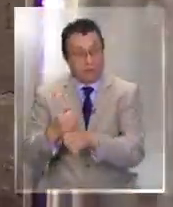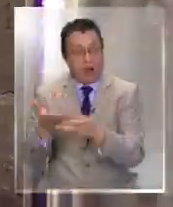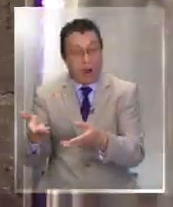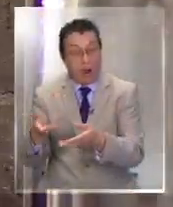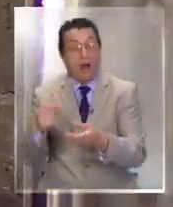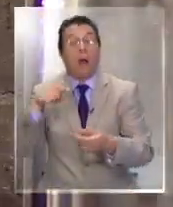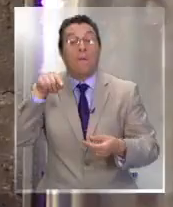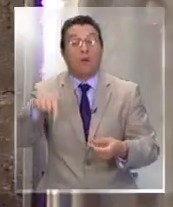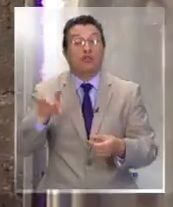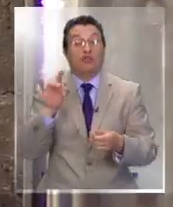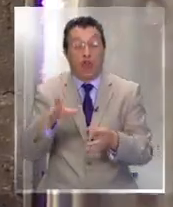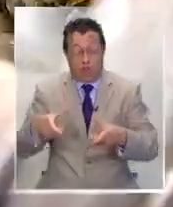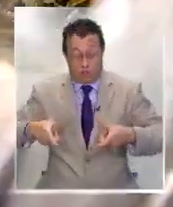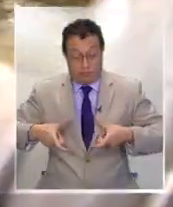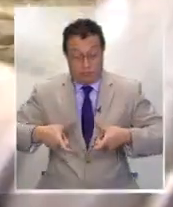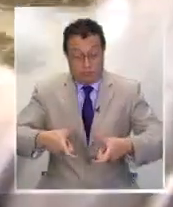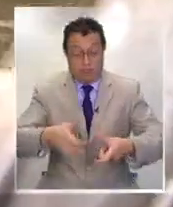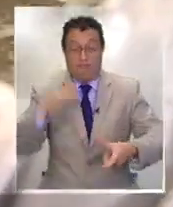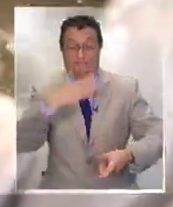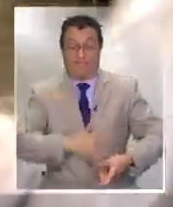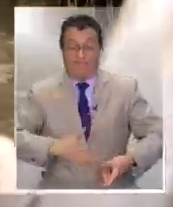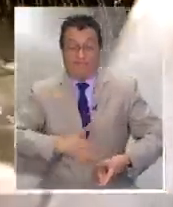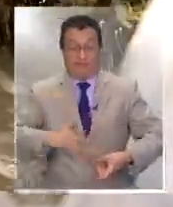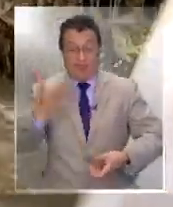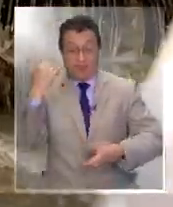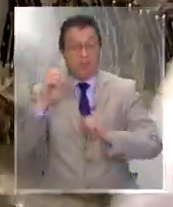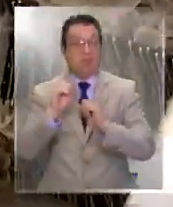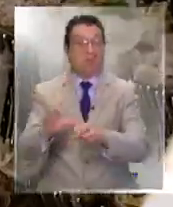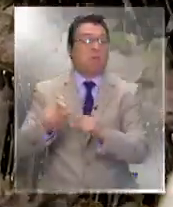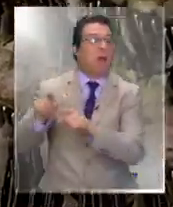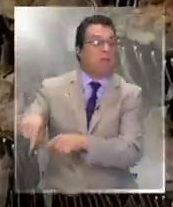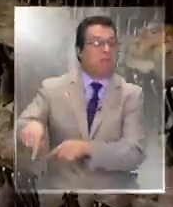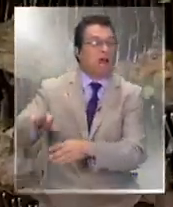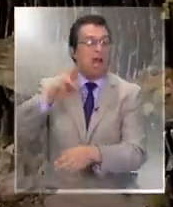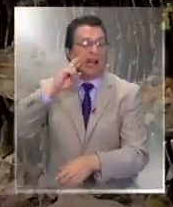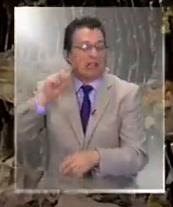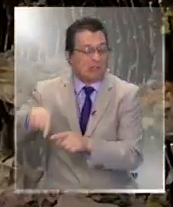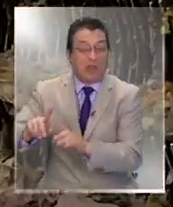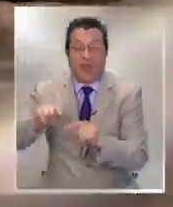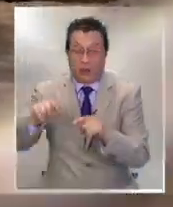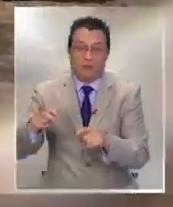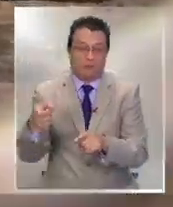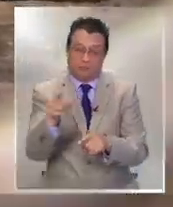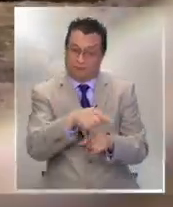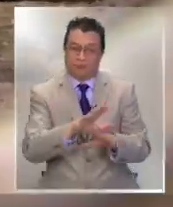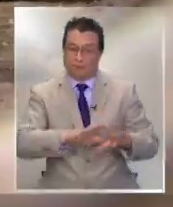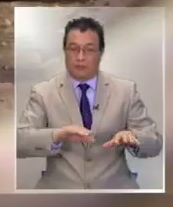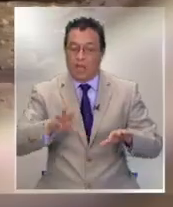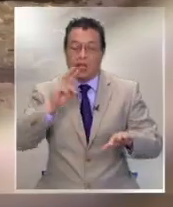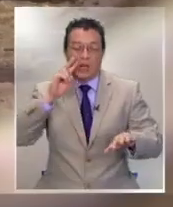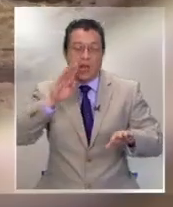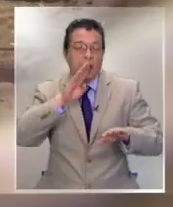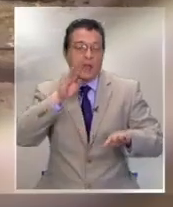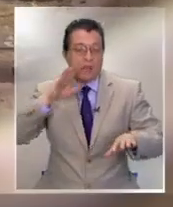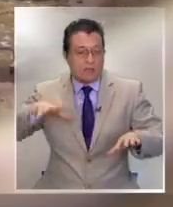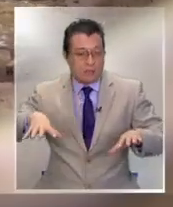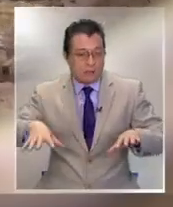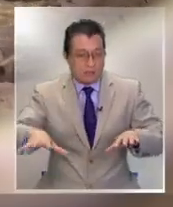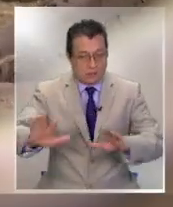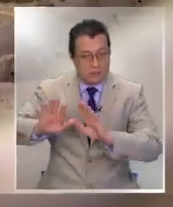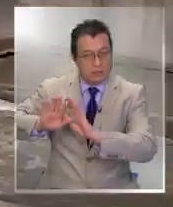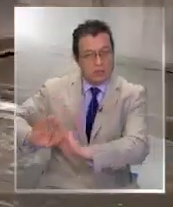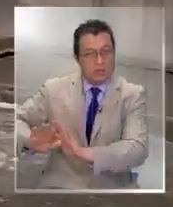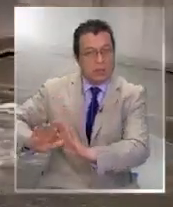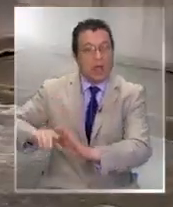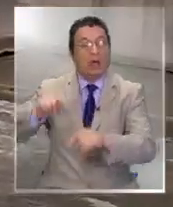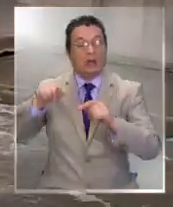no solo canalizar las aguas servidas que antes iban al Mapocho, sino también recuperarlas para ser devueltas al río sin contaminación y aprovechar cada